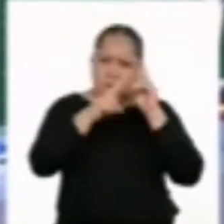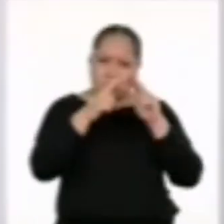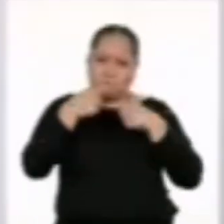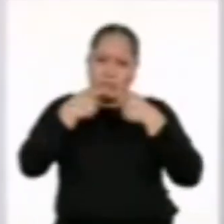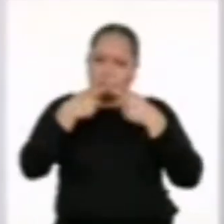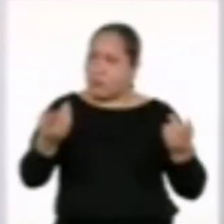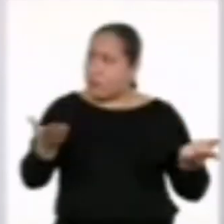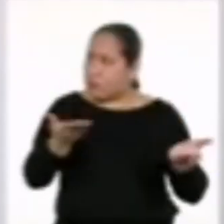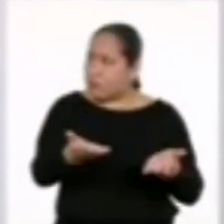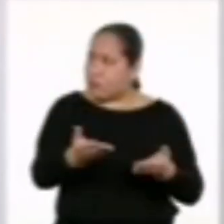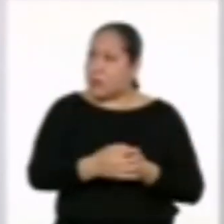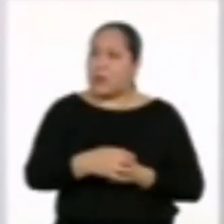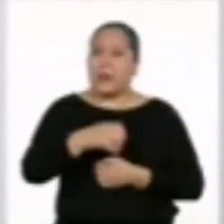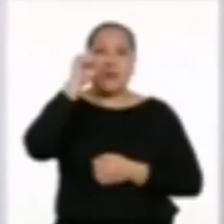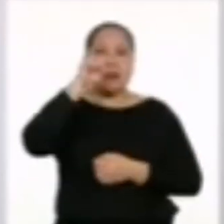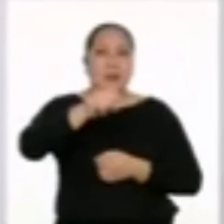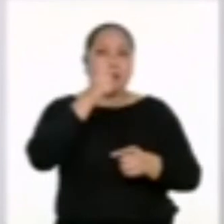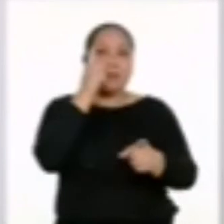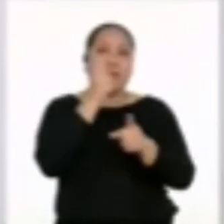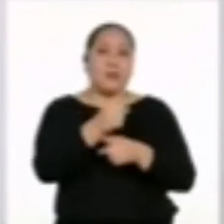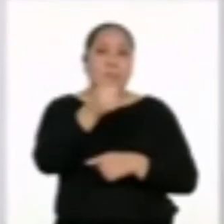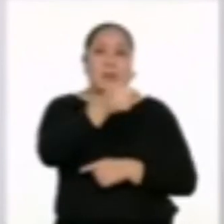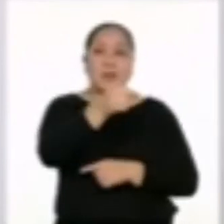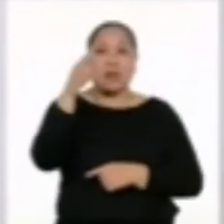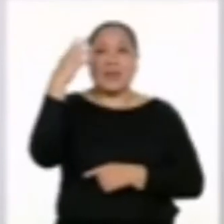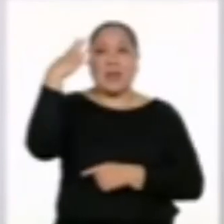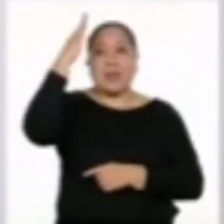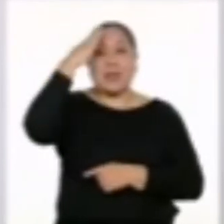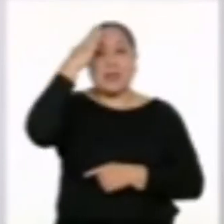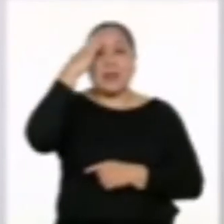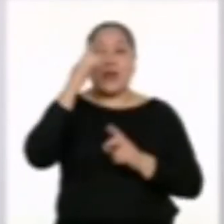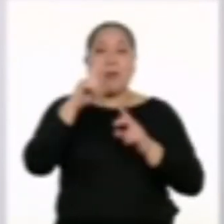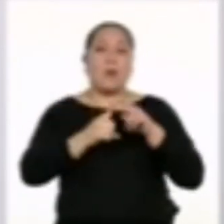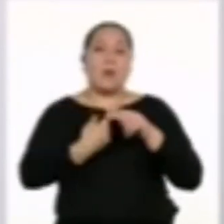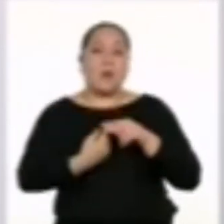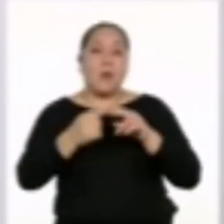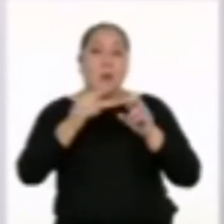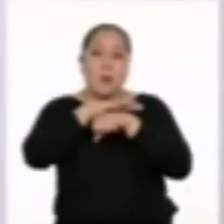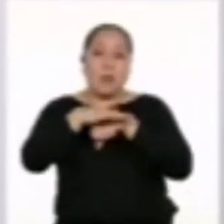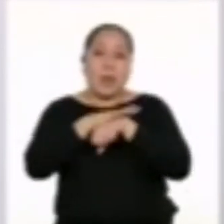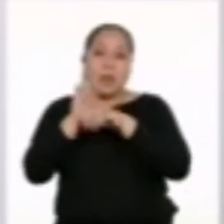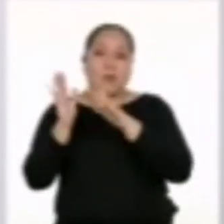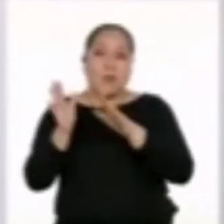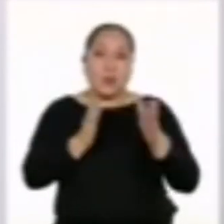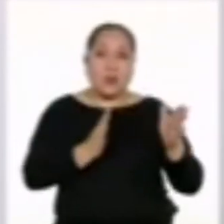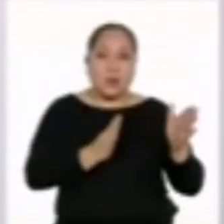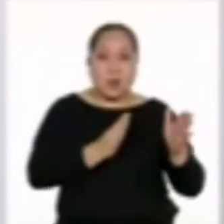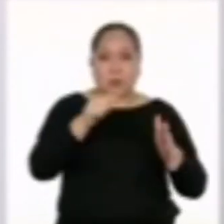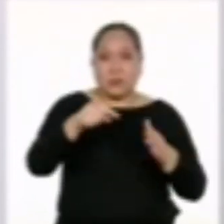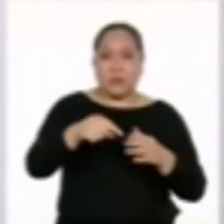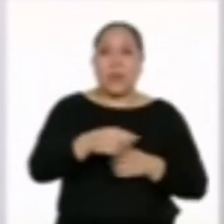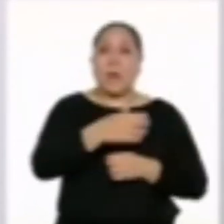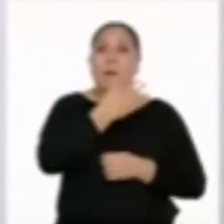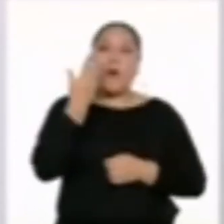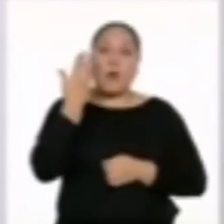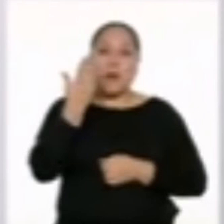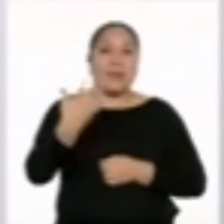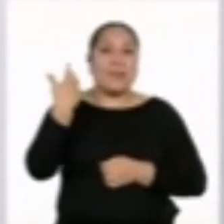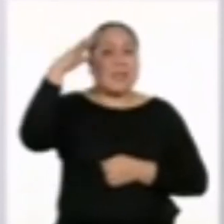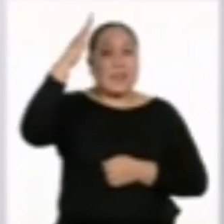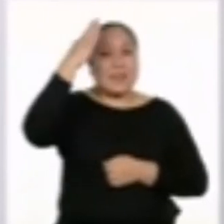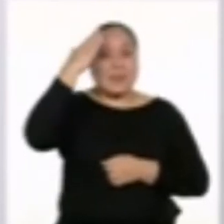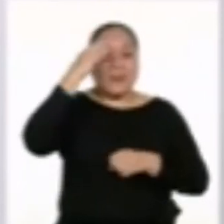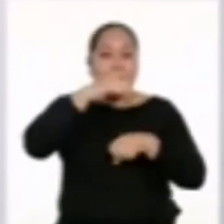y difusión? Claro que sí. Como ya saben, iniciaremos la planificación de nuestro plan de mejora. Y como ya